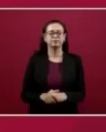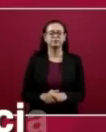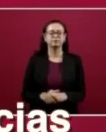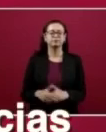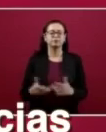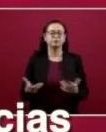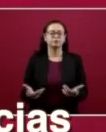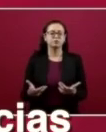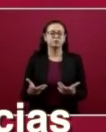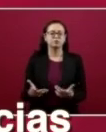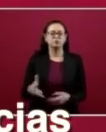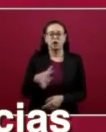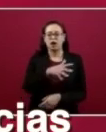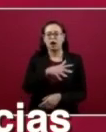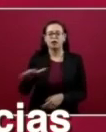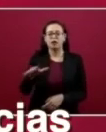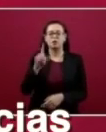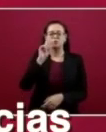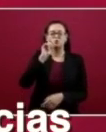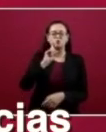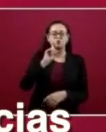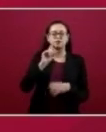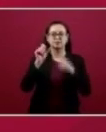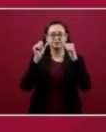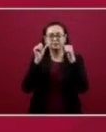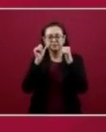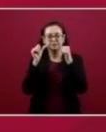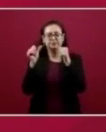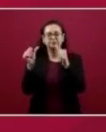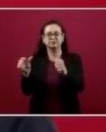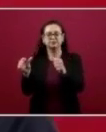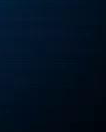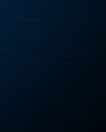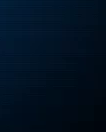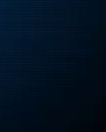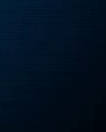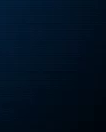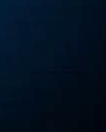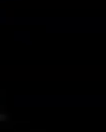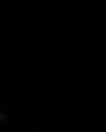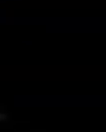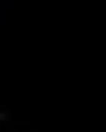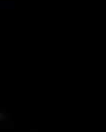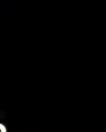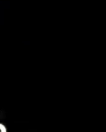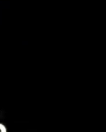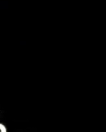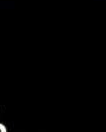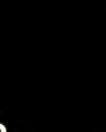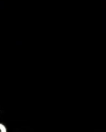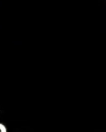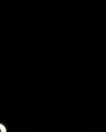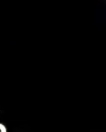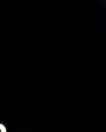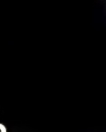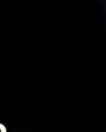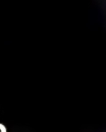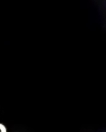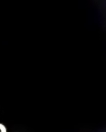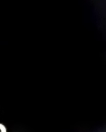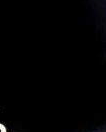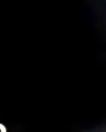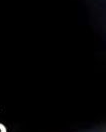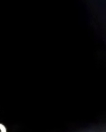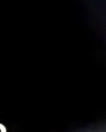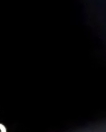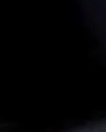Llegan a Spotify las conferencias matutinas del presidente Andrés Manuel López Obrador. En 2 meses, aumenta el